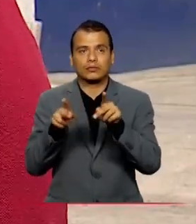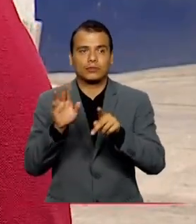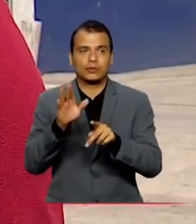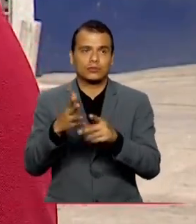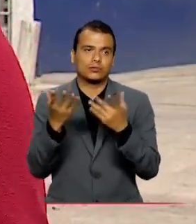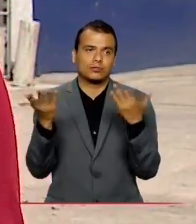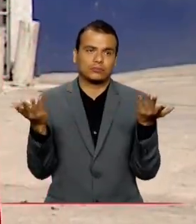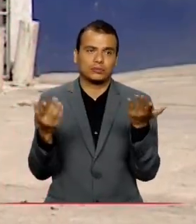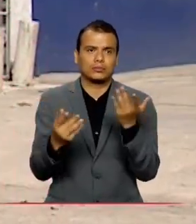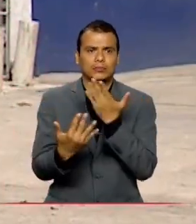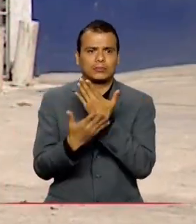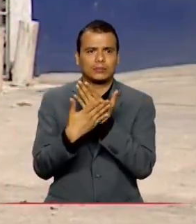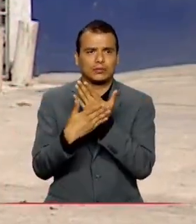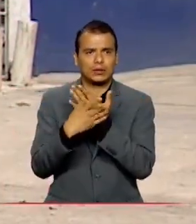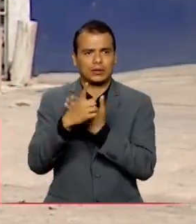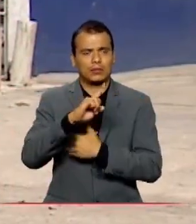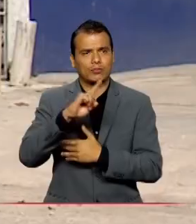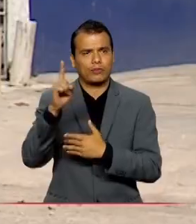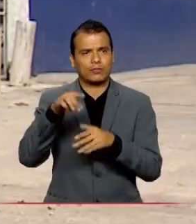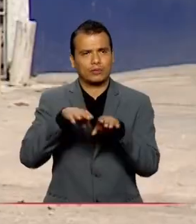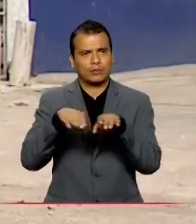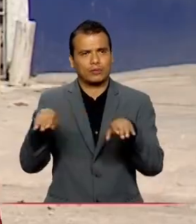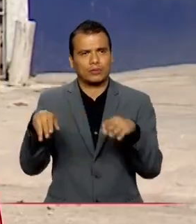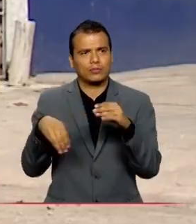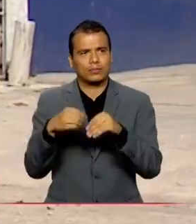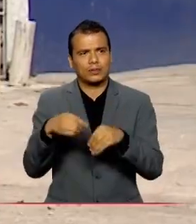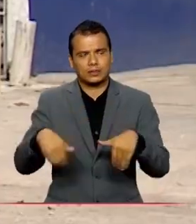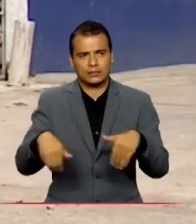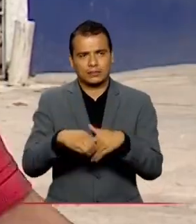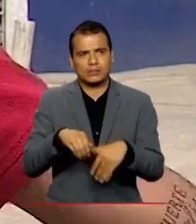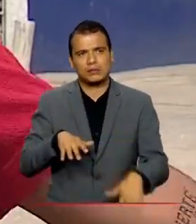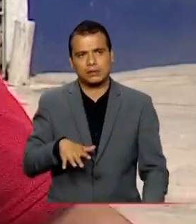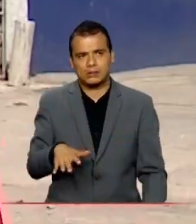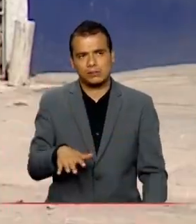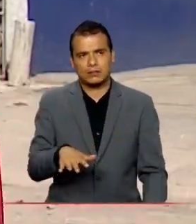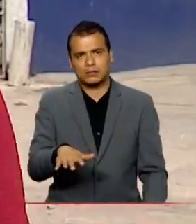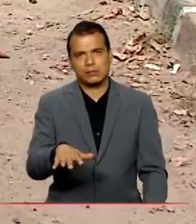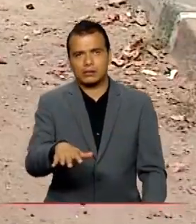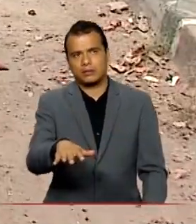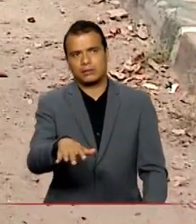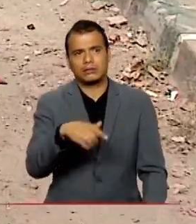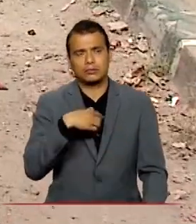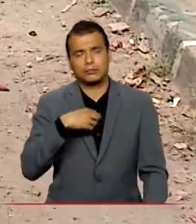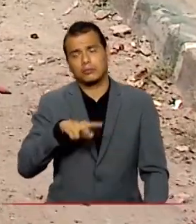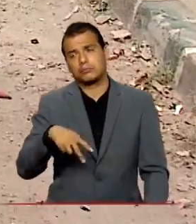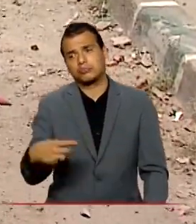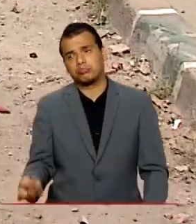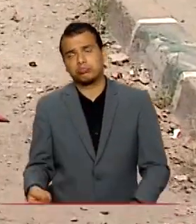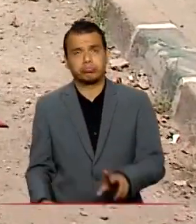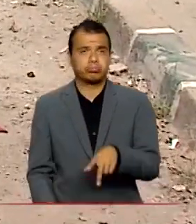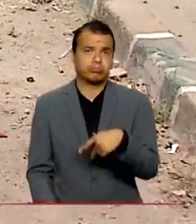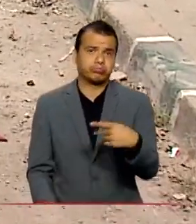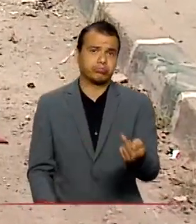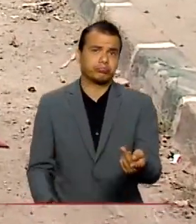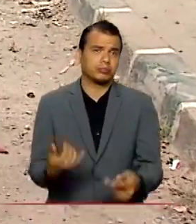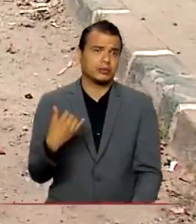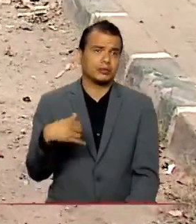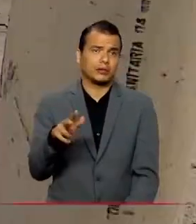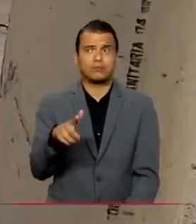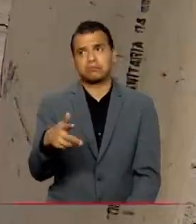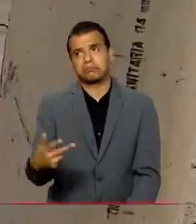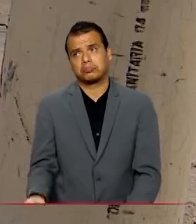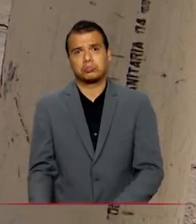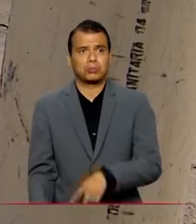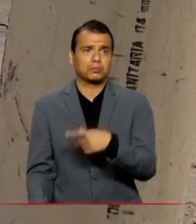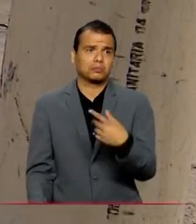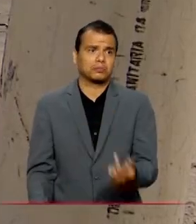se parqueen. Fuera de eso, la calle está en muy mal estado. Yo ya me he caído por aquí. Muchos se han caído por aquí, con motos, bicicletas.